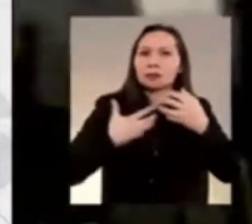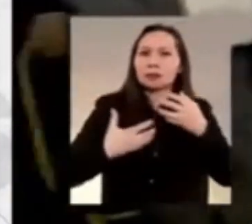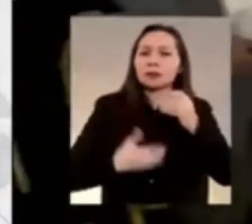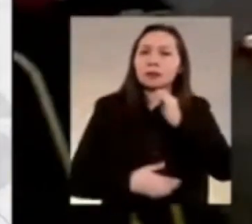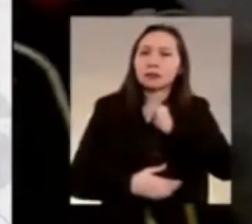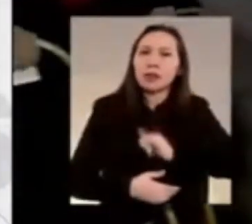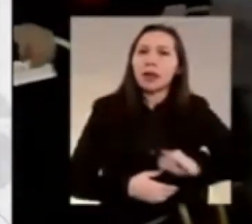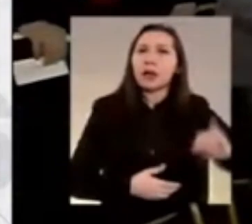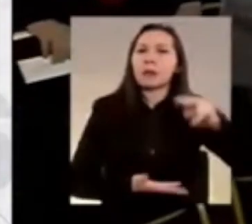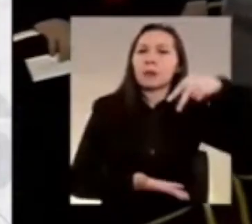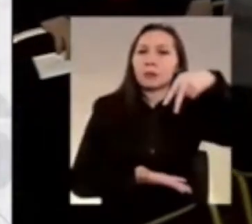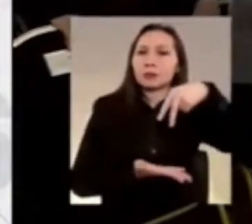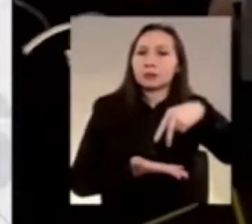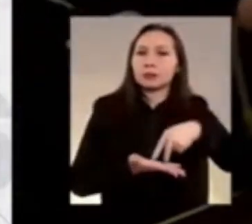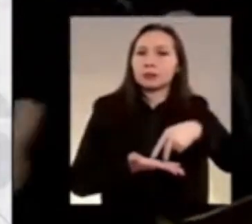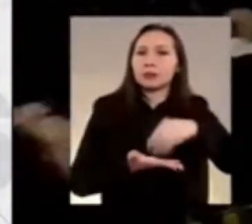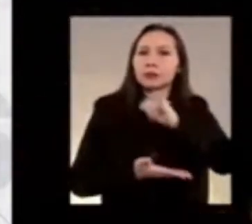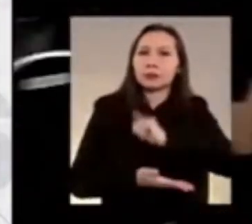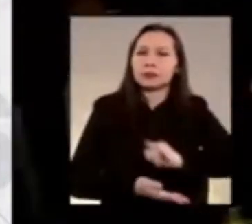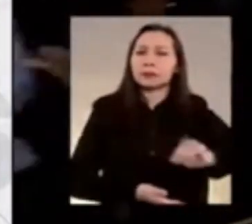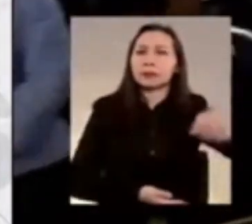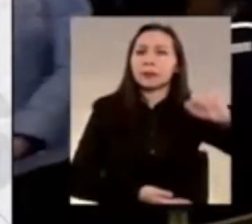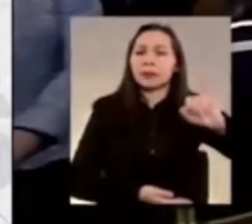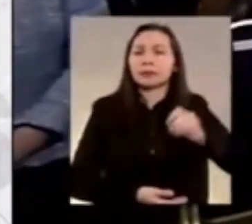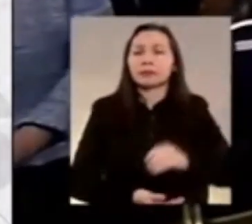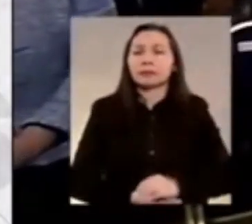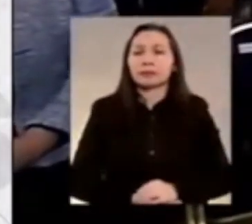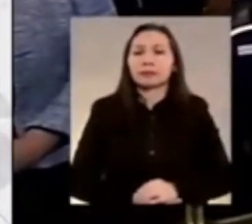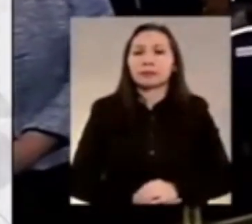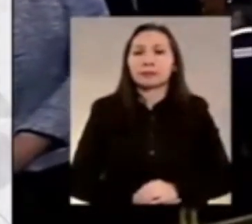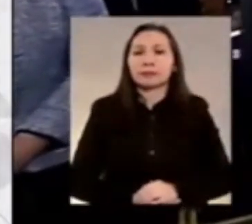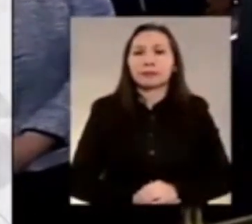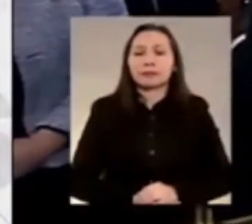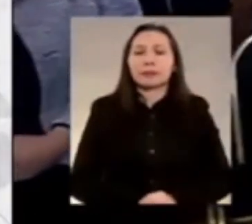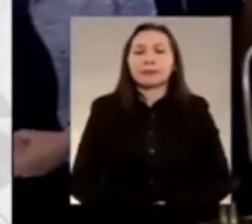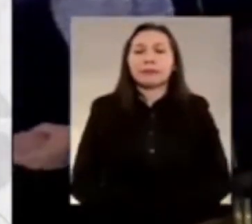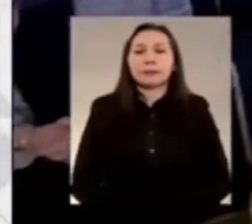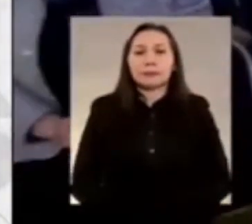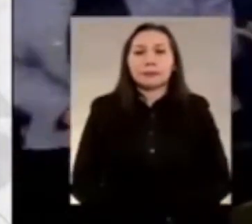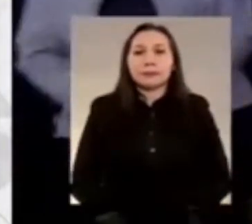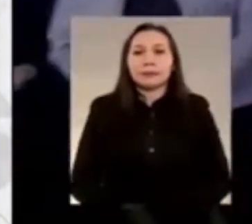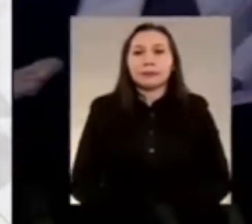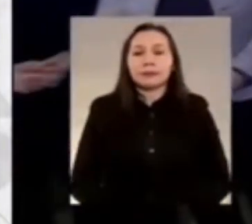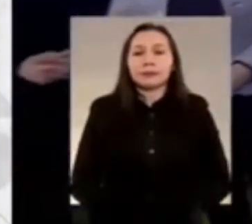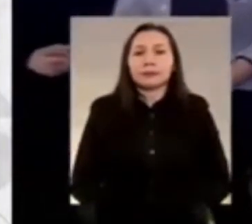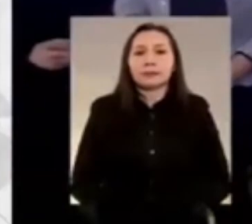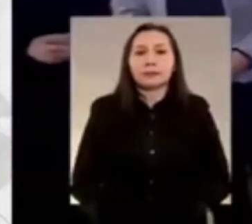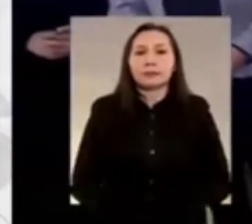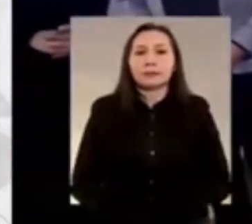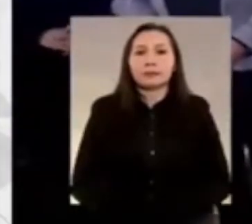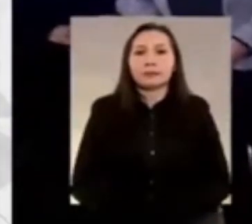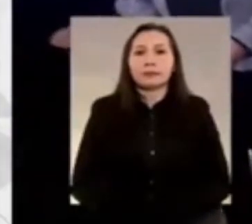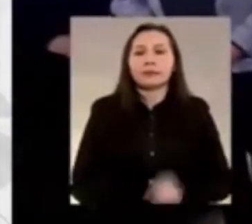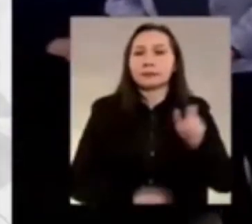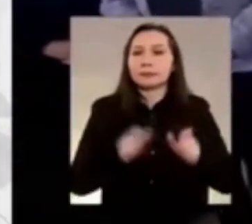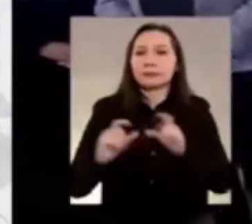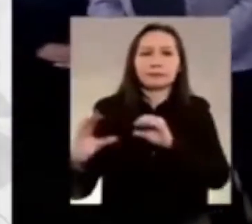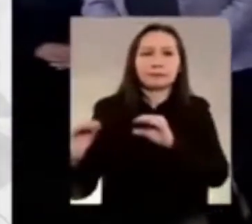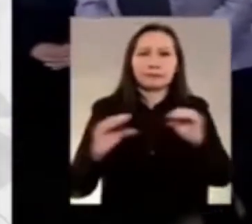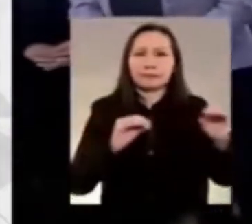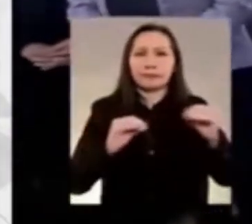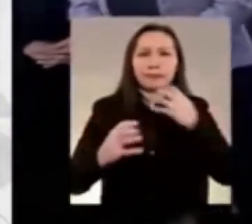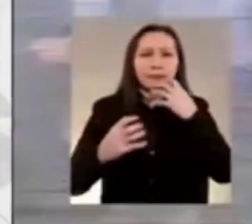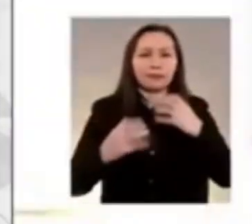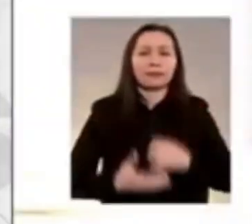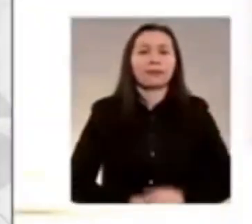vemos a Isabel Allende saludándose con el presidente López Obrador en estos momentos, con su esposa, con la doctora Beatriz